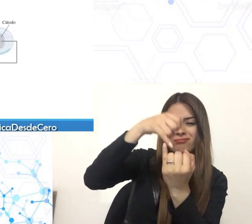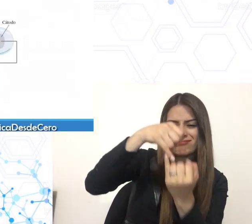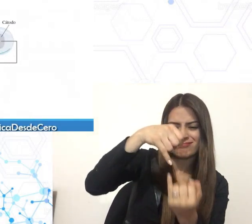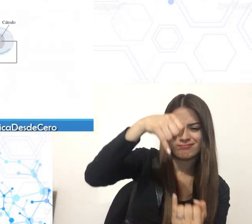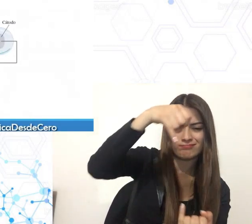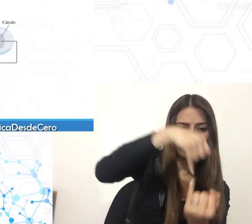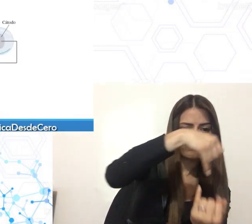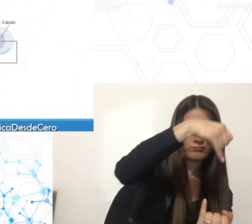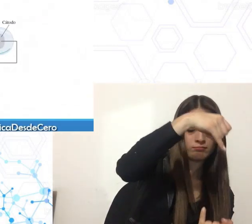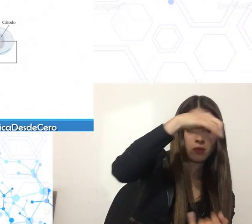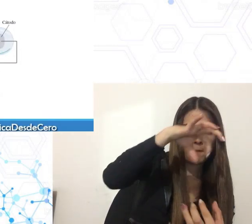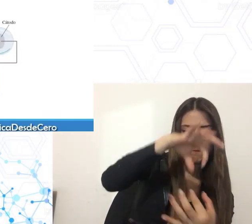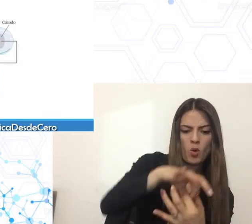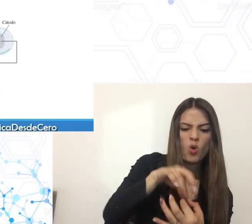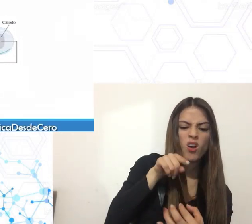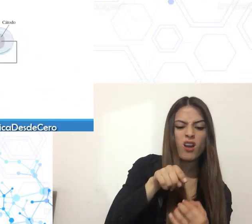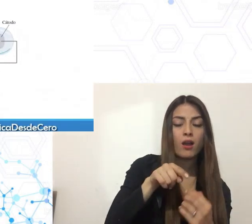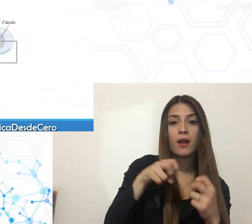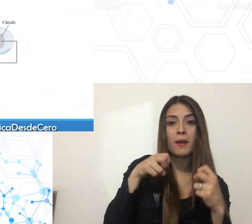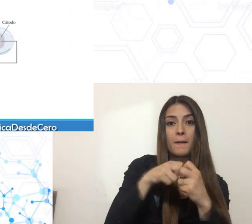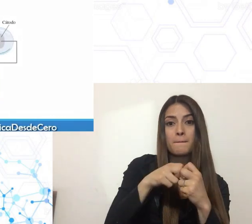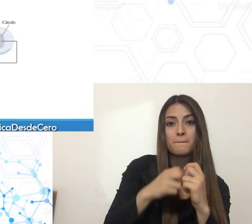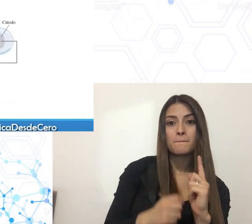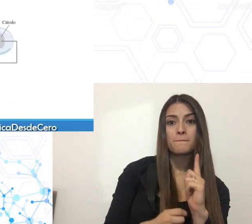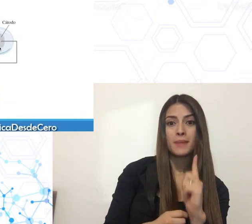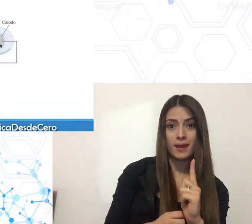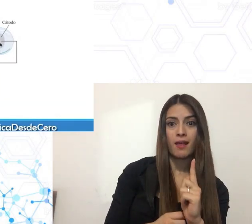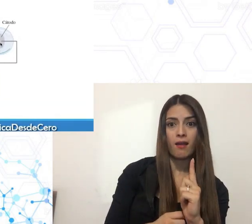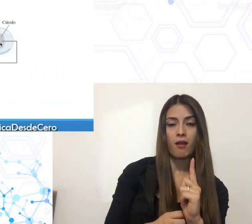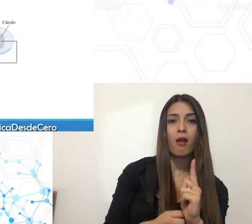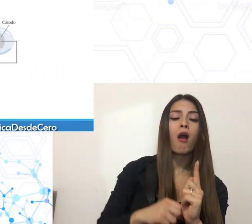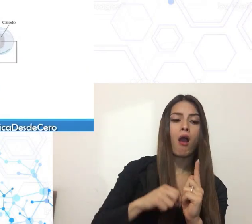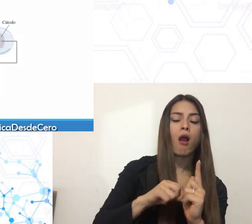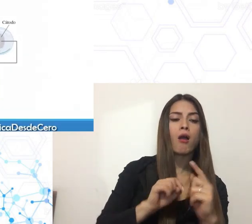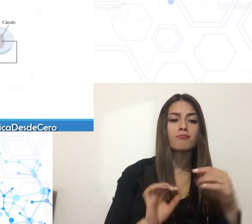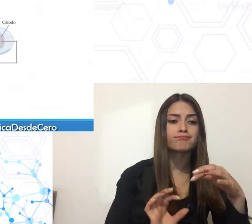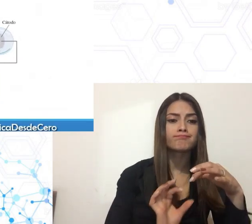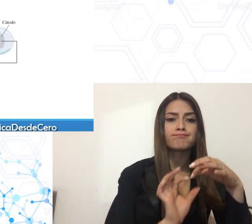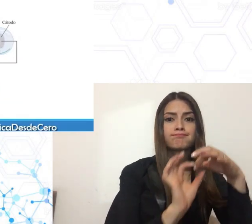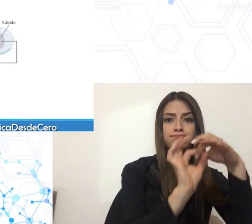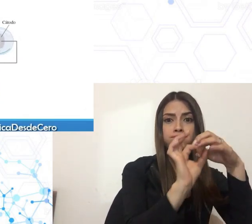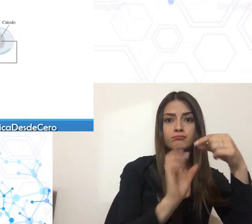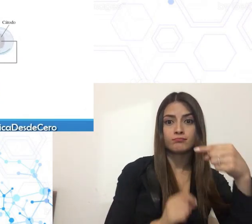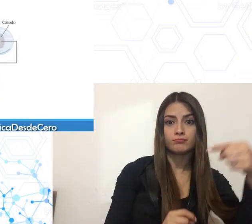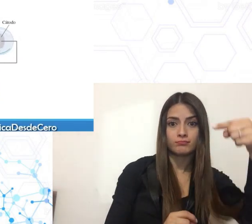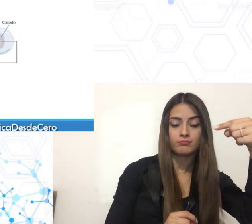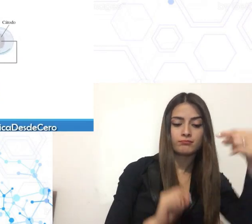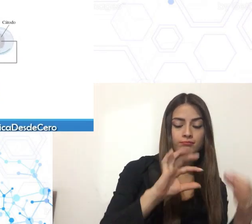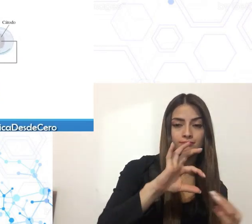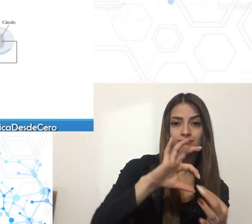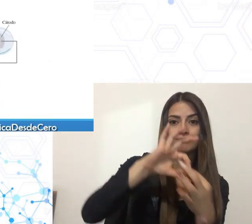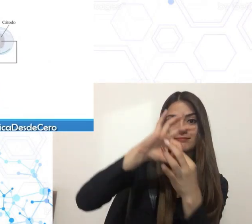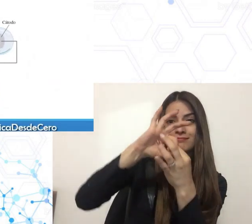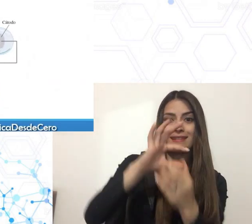de alto voltaje. Entonces, uno de los electrodos va unido al cátodo y el otro fue unido al ánodo.